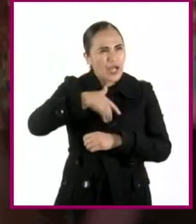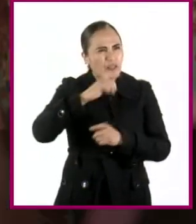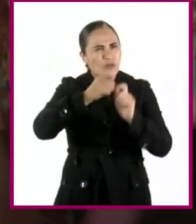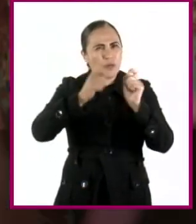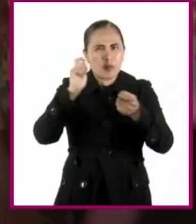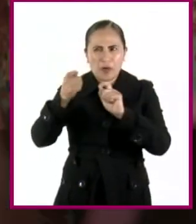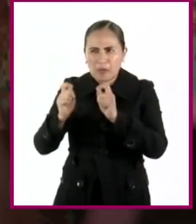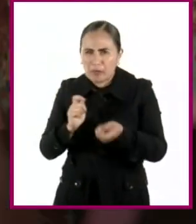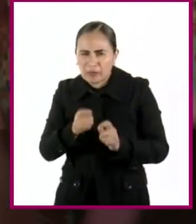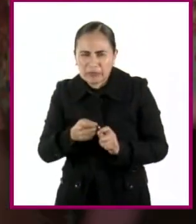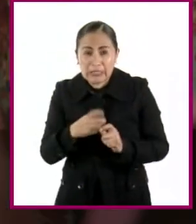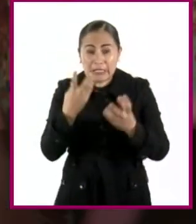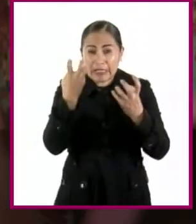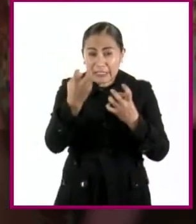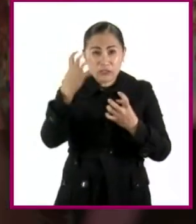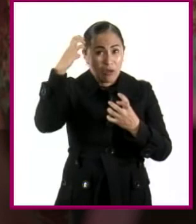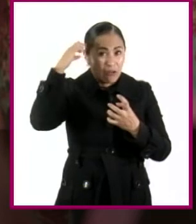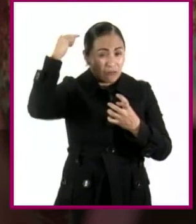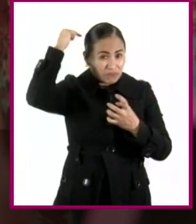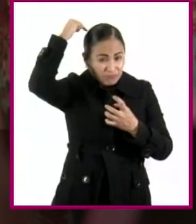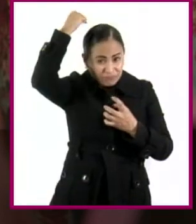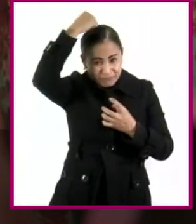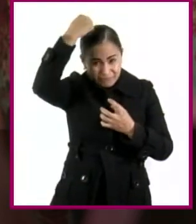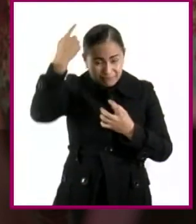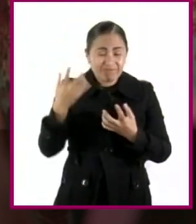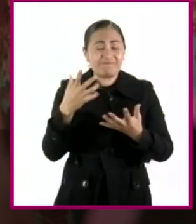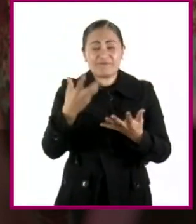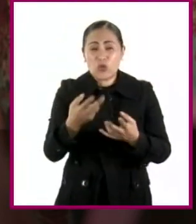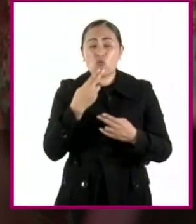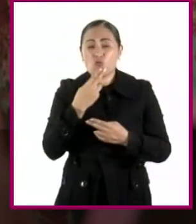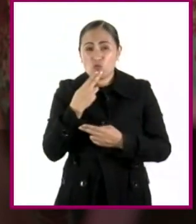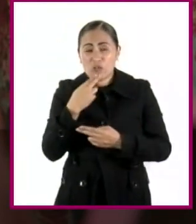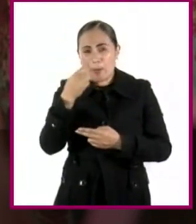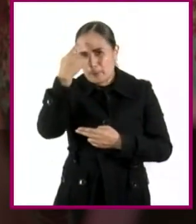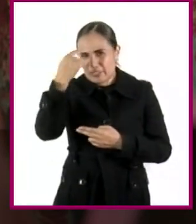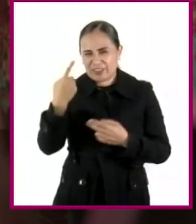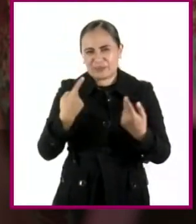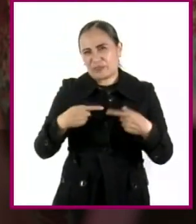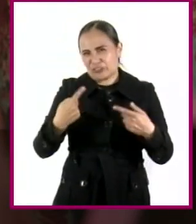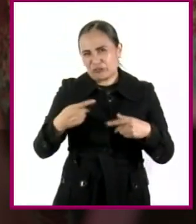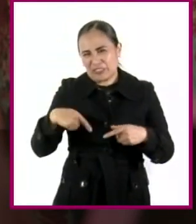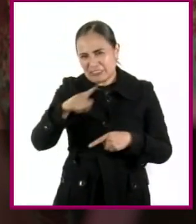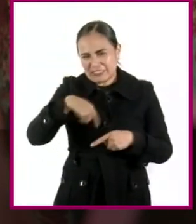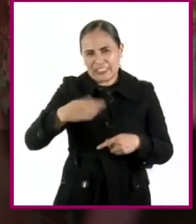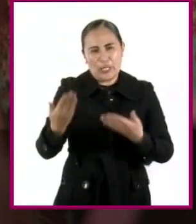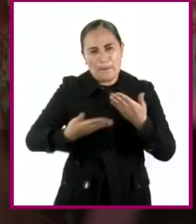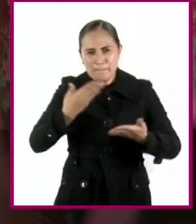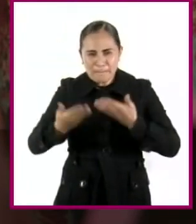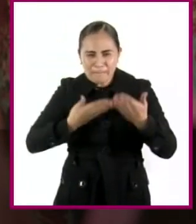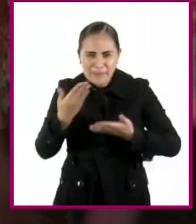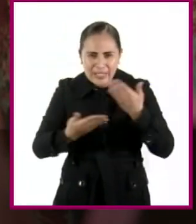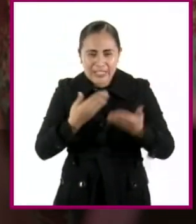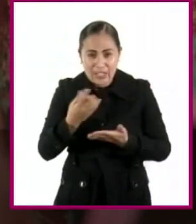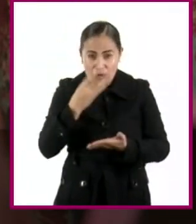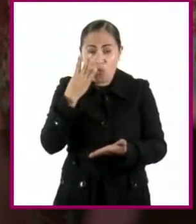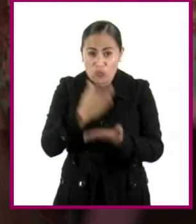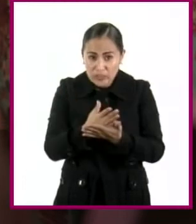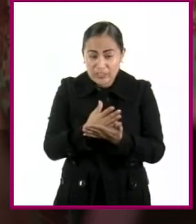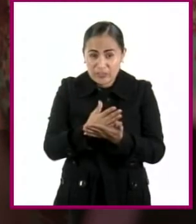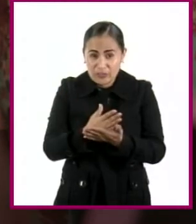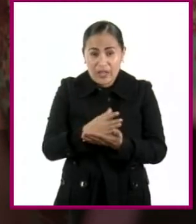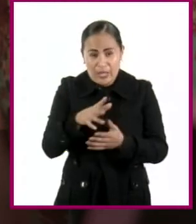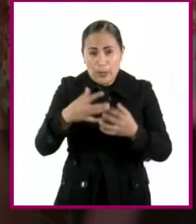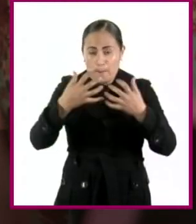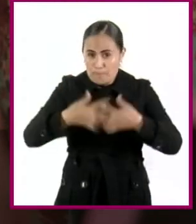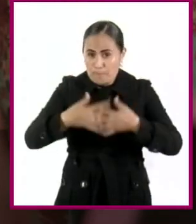ven? Todas estas áreas son altamente utilizadas por los bailarines. Y no solo eso, pues no solo están involucradas las áreas